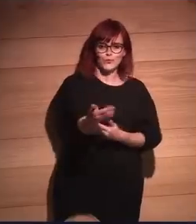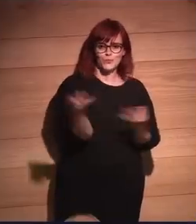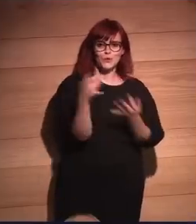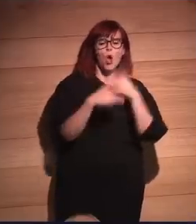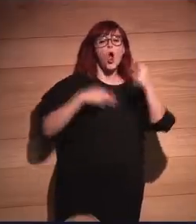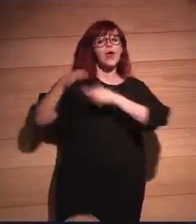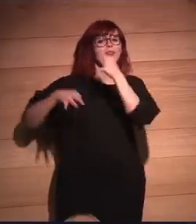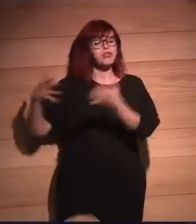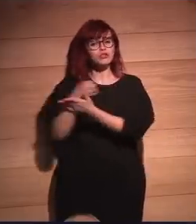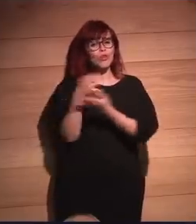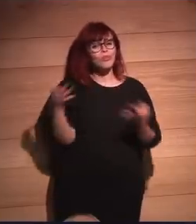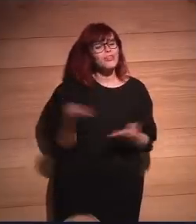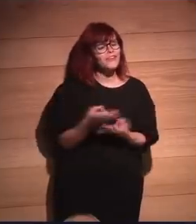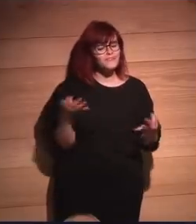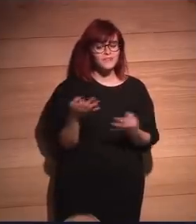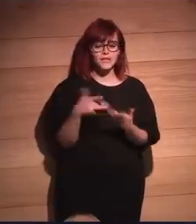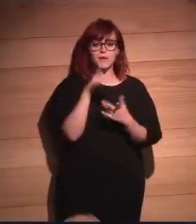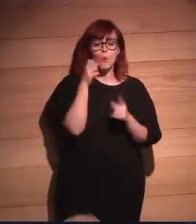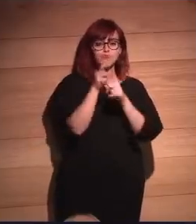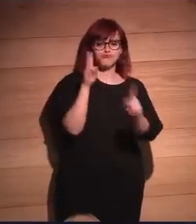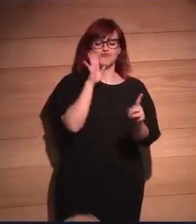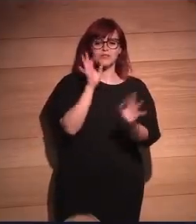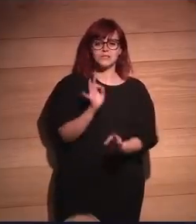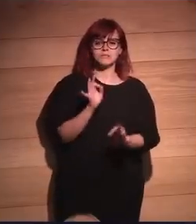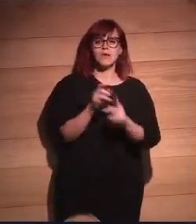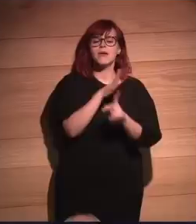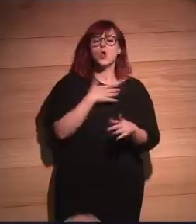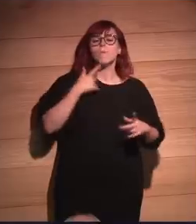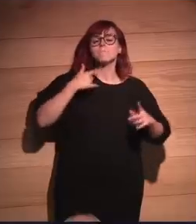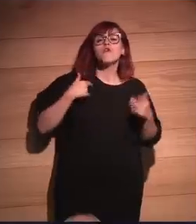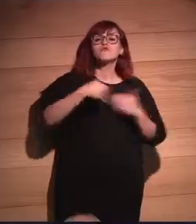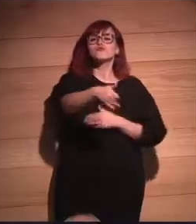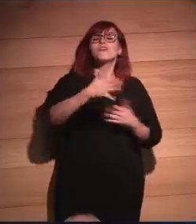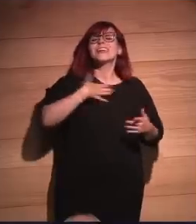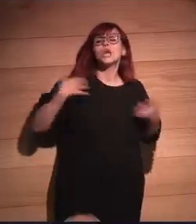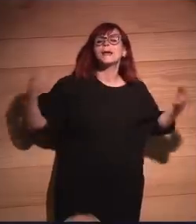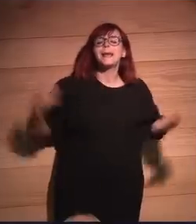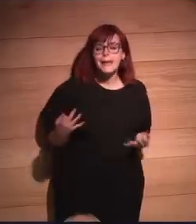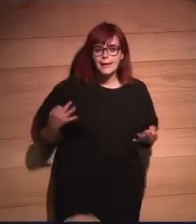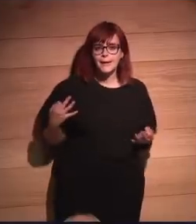Toda organización tiene que tener una visión. ¿Qué quiero ser de mayor?